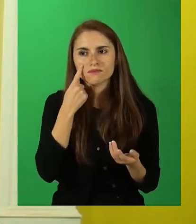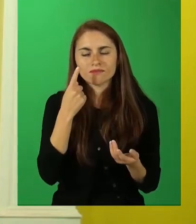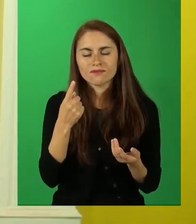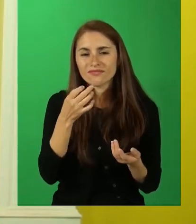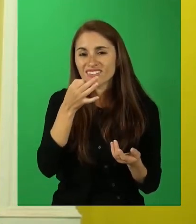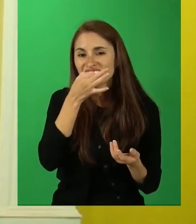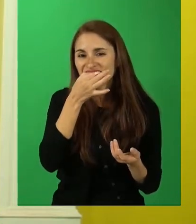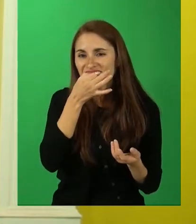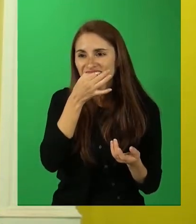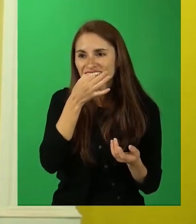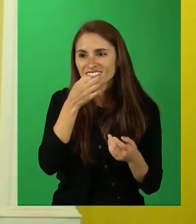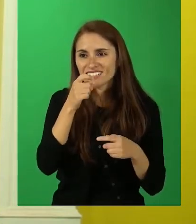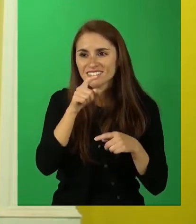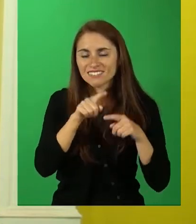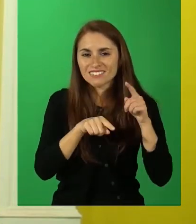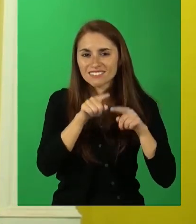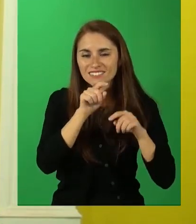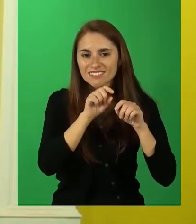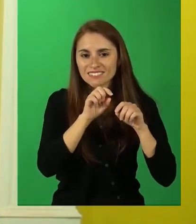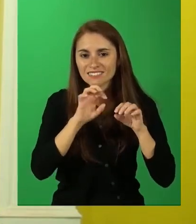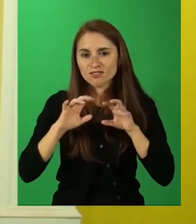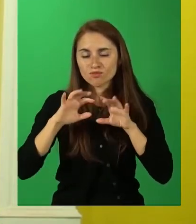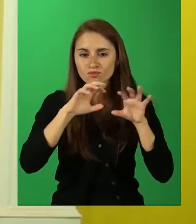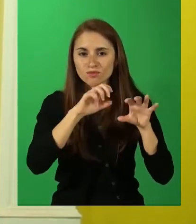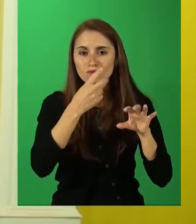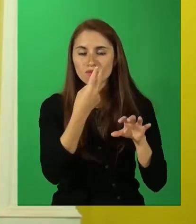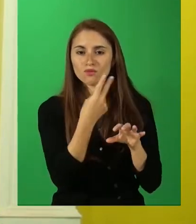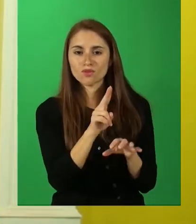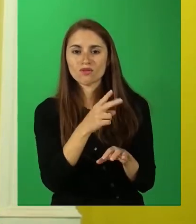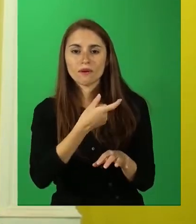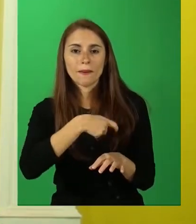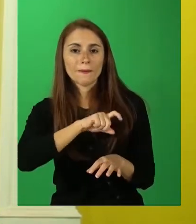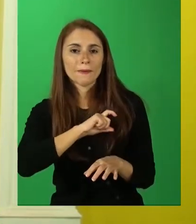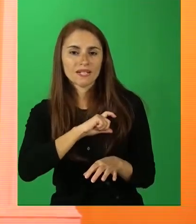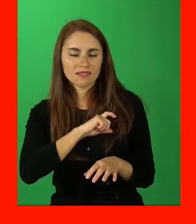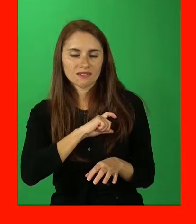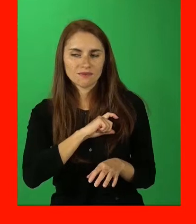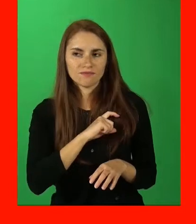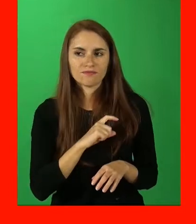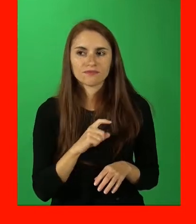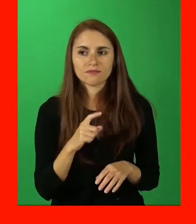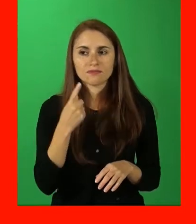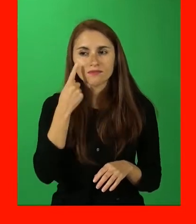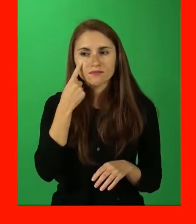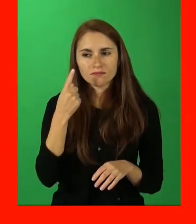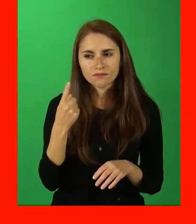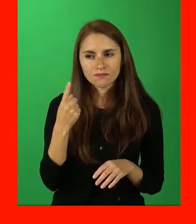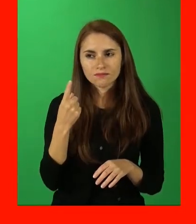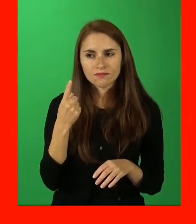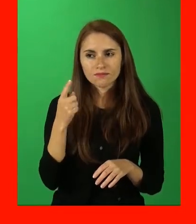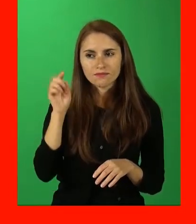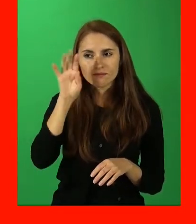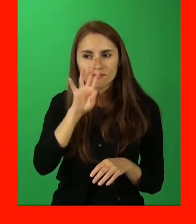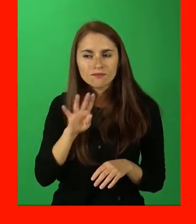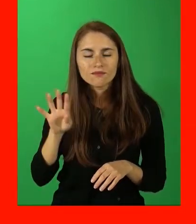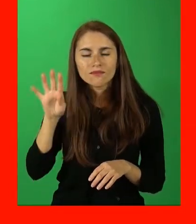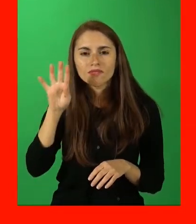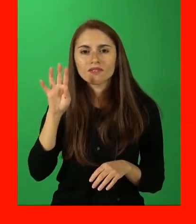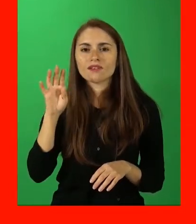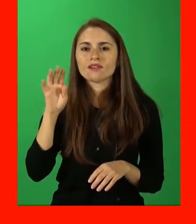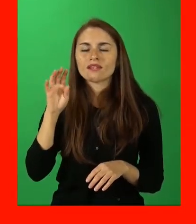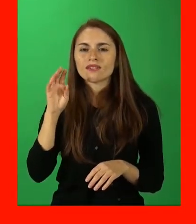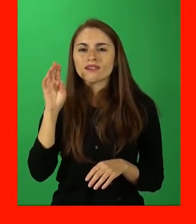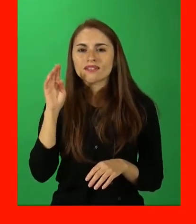en verde son los territorios de España. Y lo que ustedes ven en naranjo son